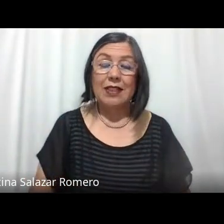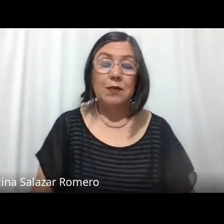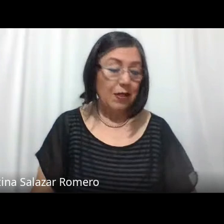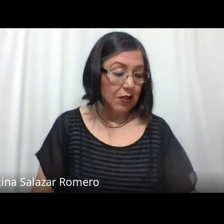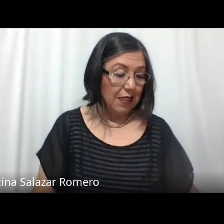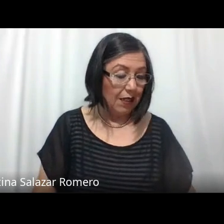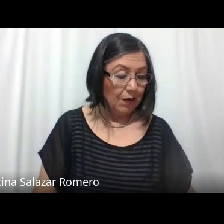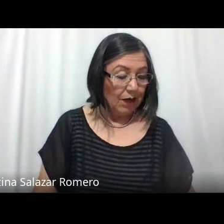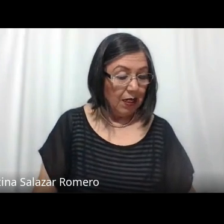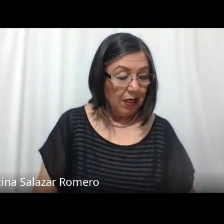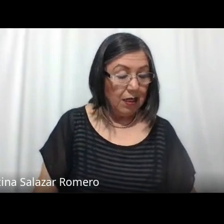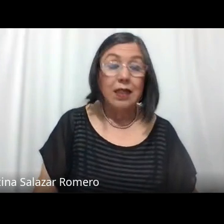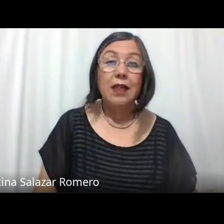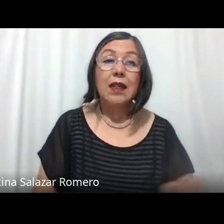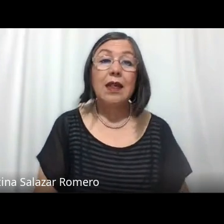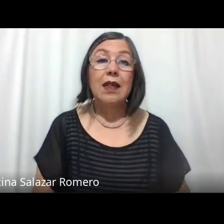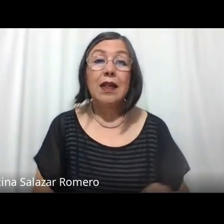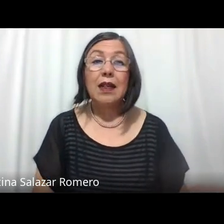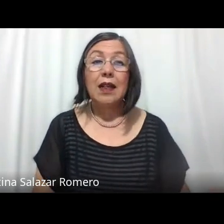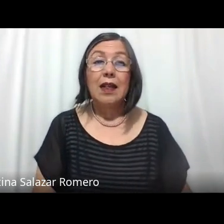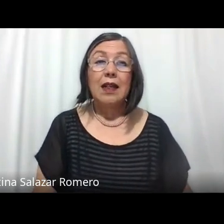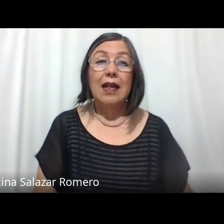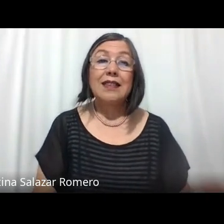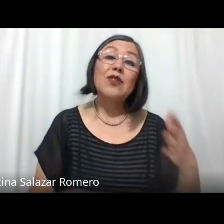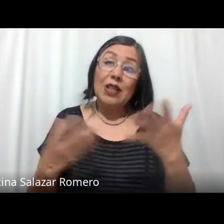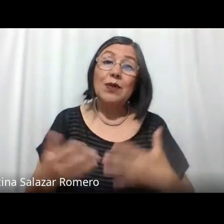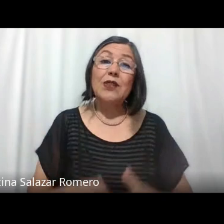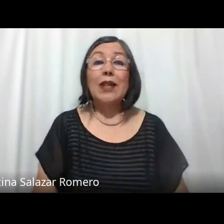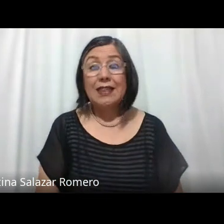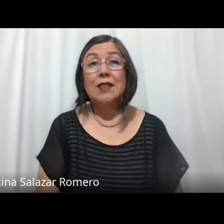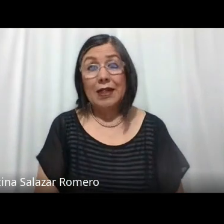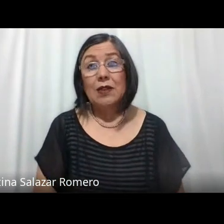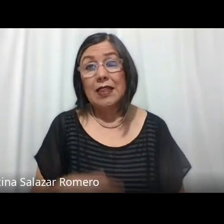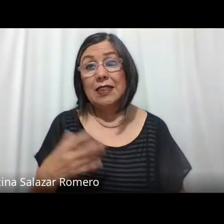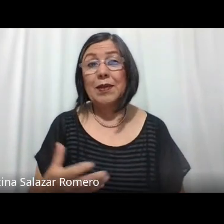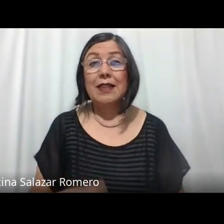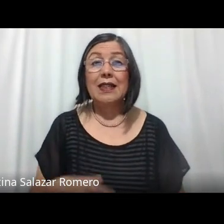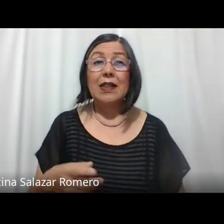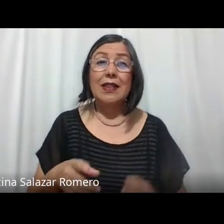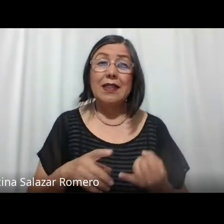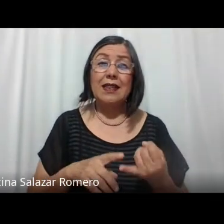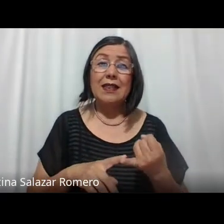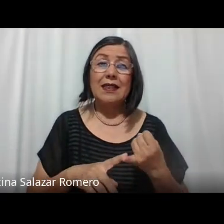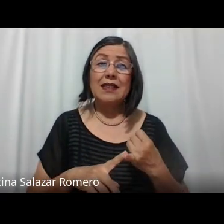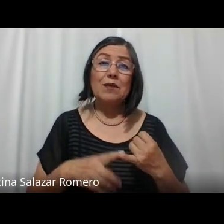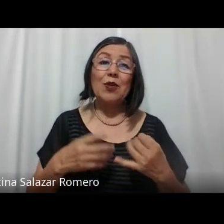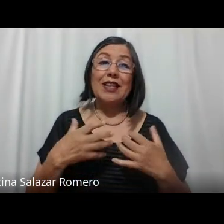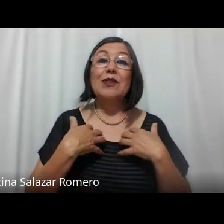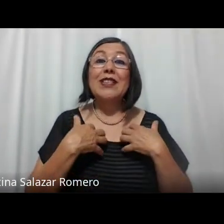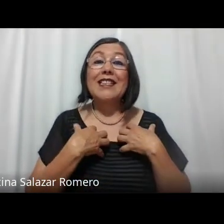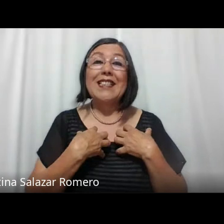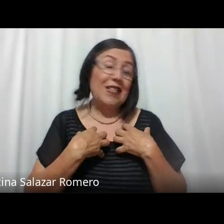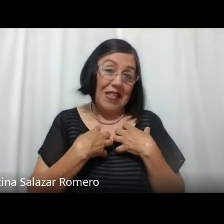decimos que es español señado. Y estas son algunas sugerencias para que ustedes aprendan la lengua de señas. Es